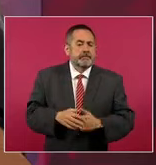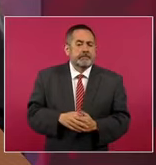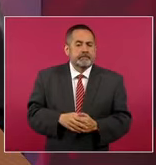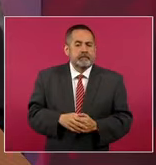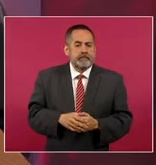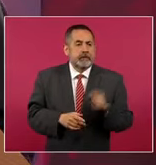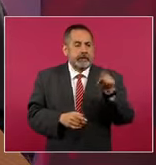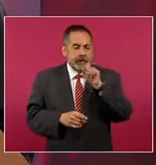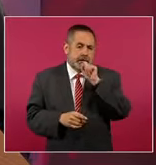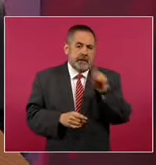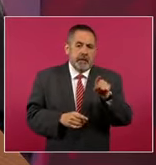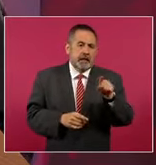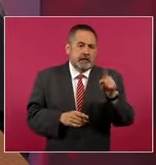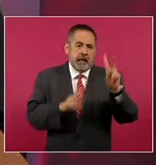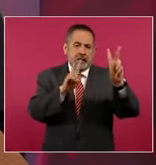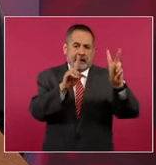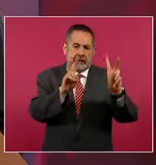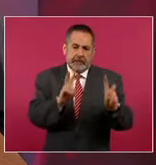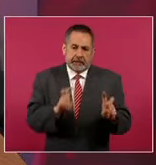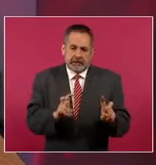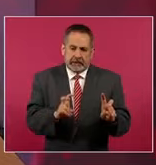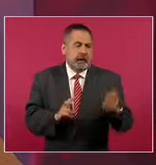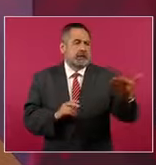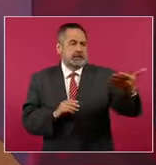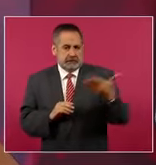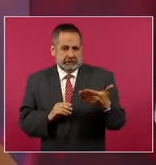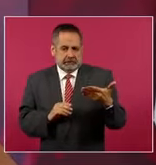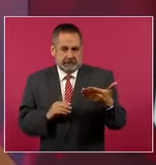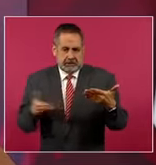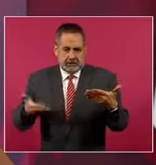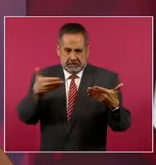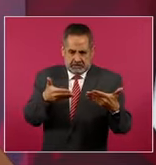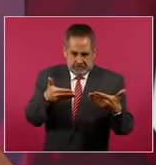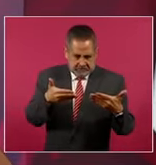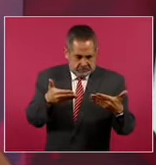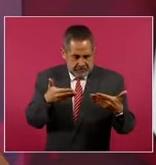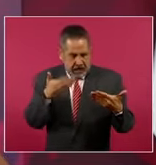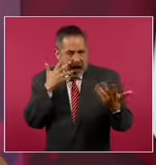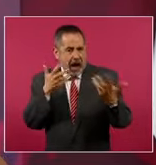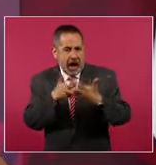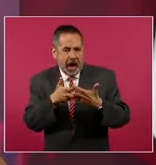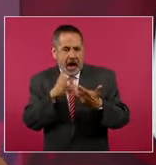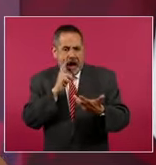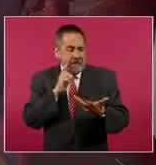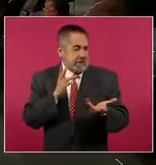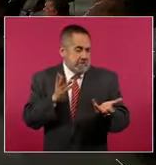él trae también su agenda.